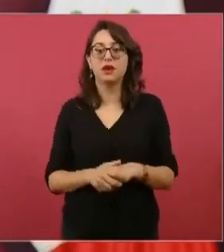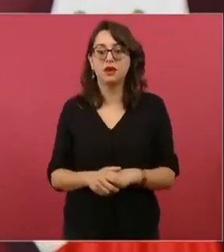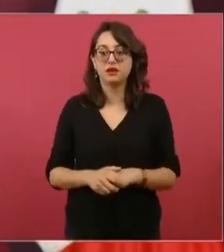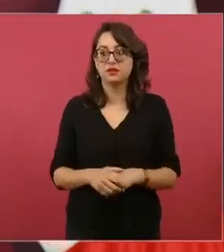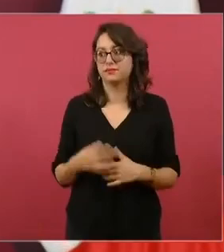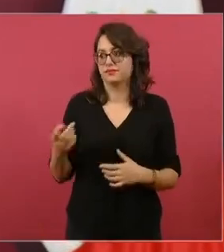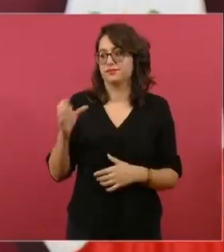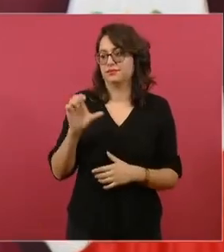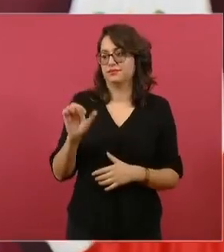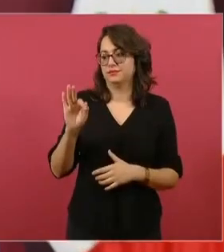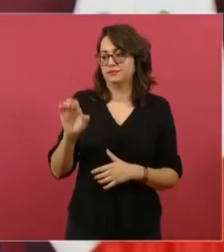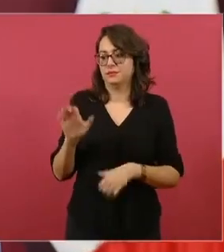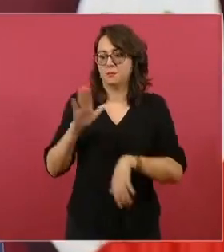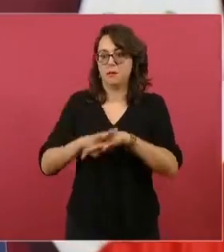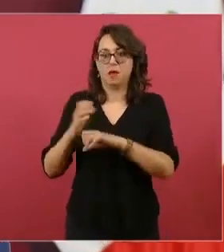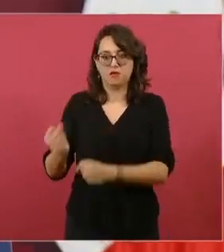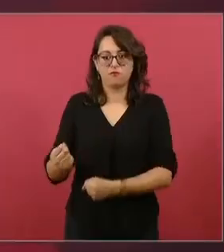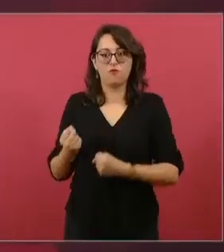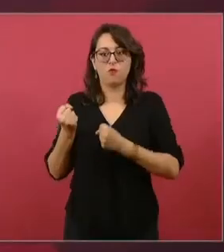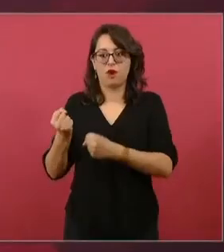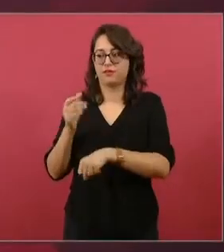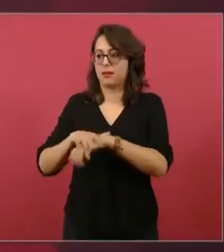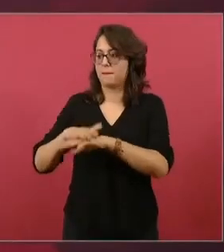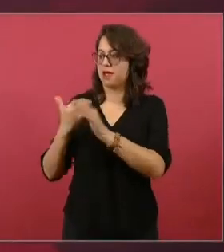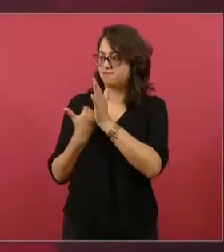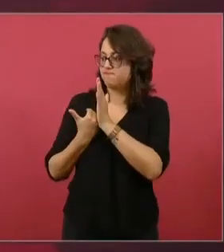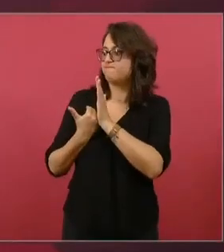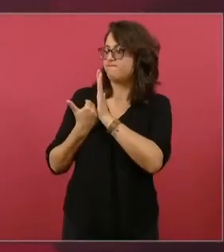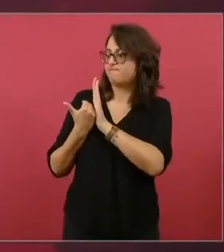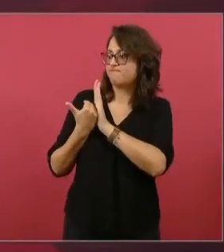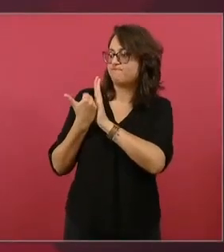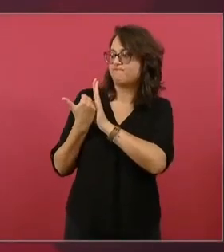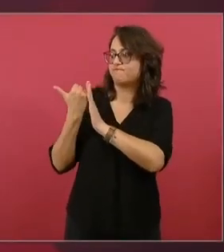señores que se sentían dueños de México